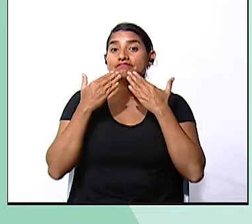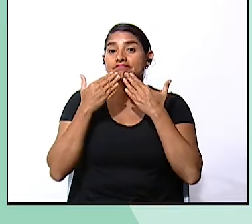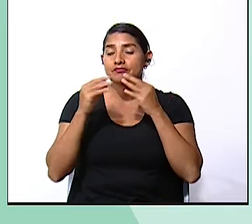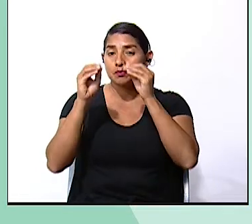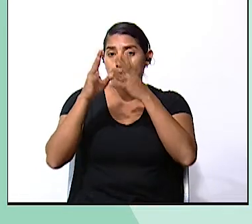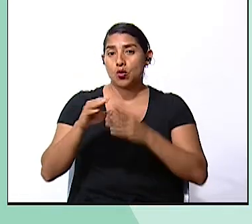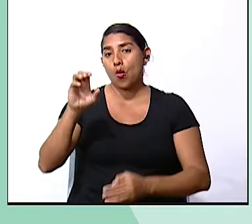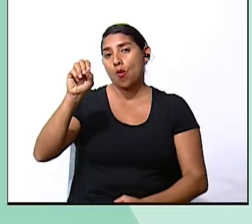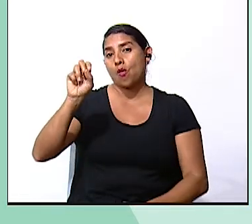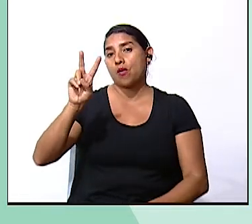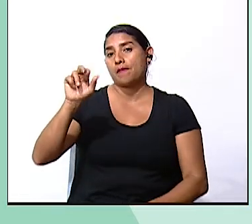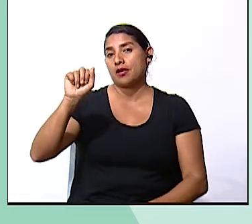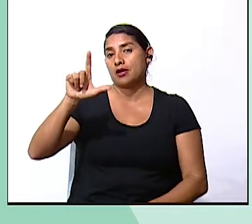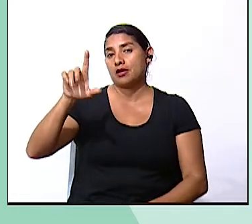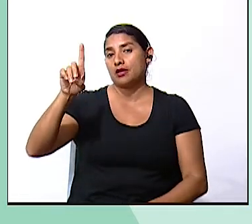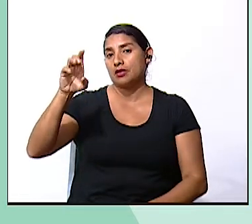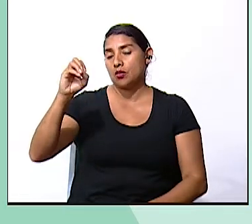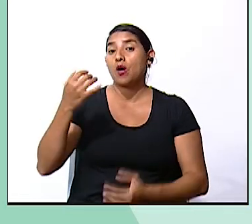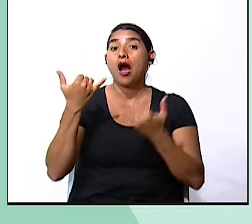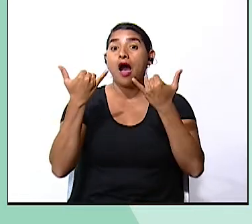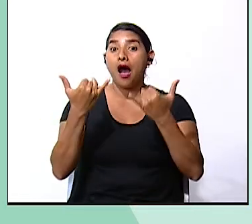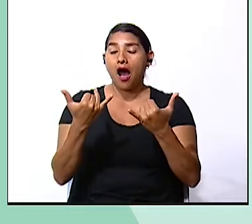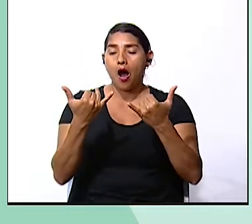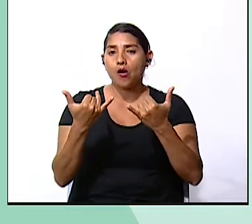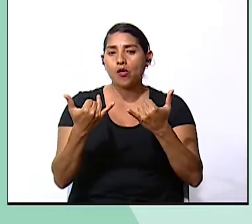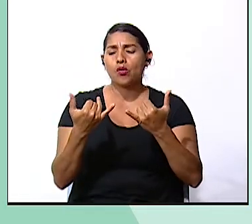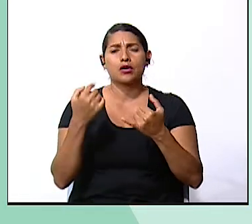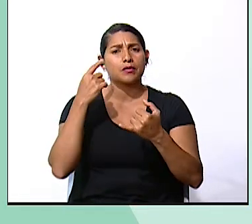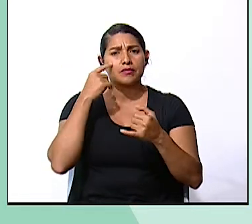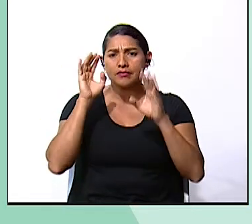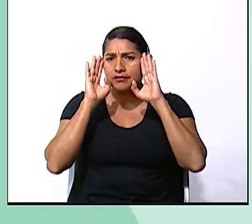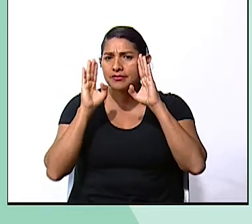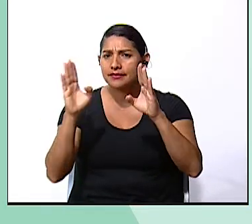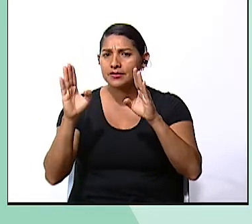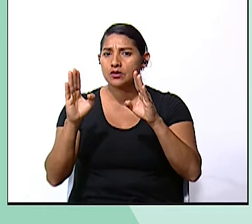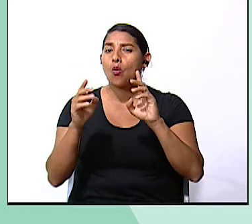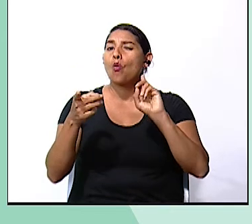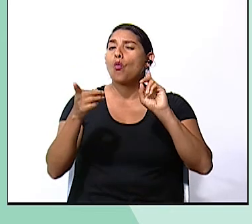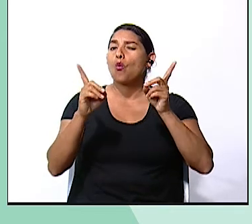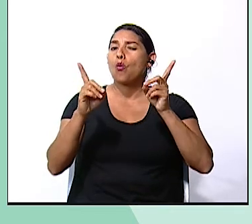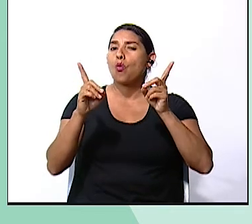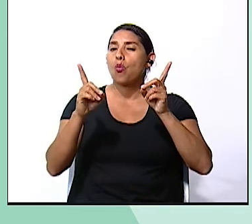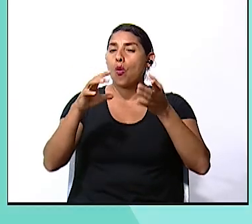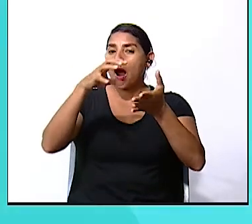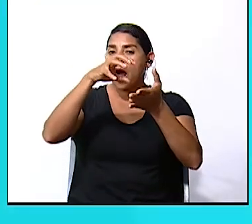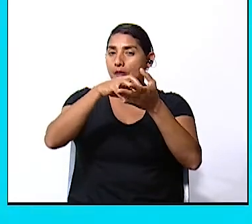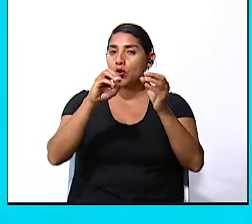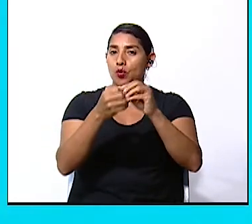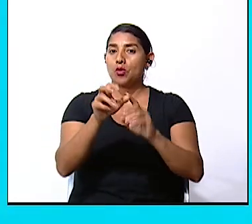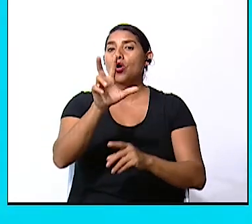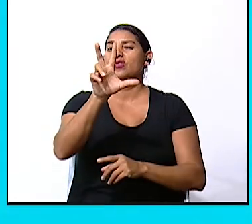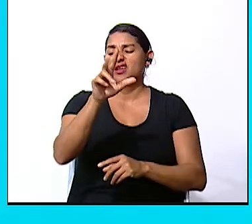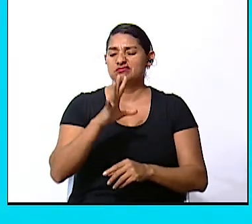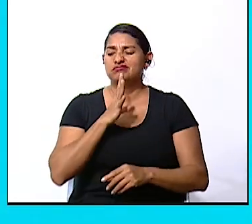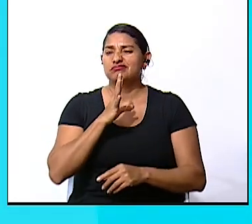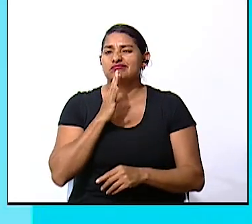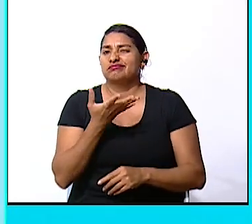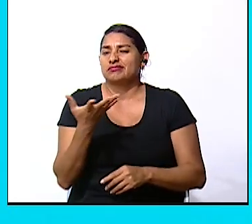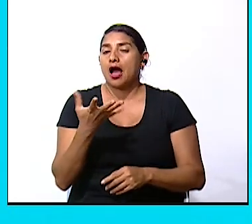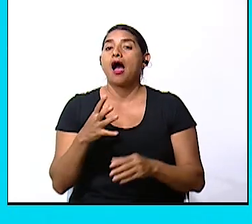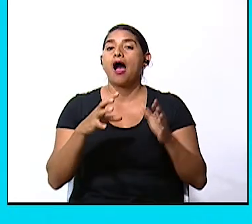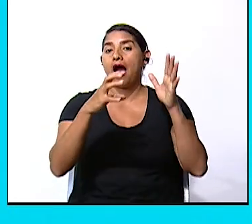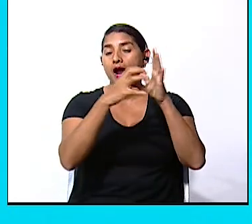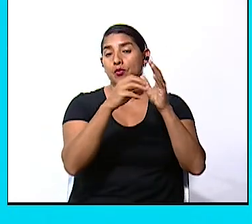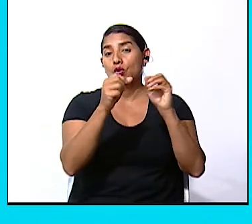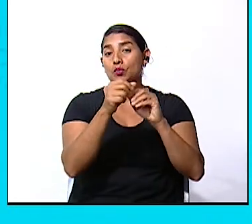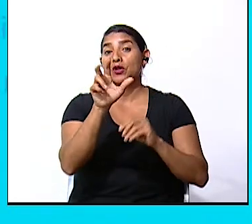Gracias, profe Osvaldo. Ahora, entonces, pongamos atención cuál es el capítulo 3, de qué habla. Habla de